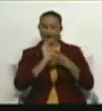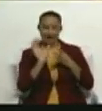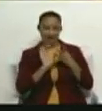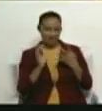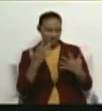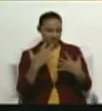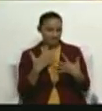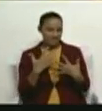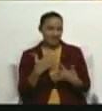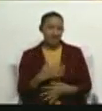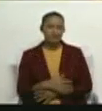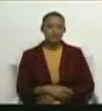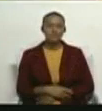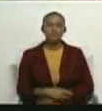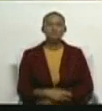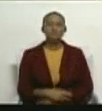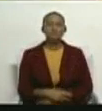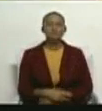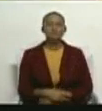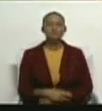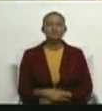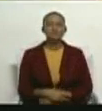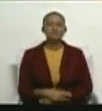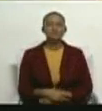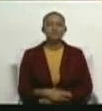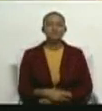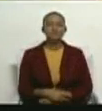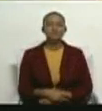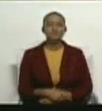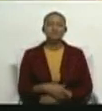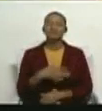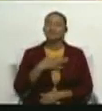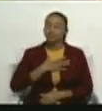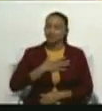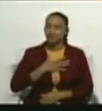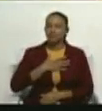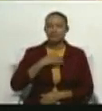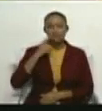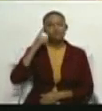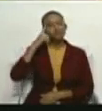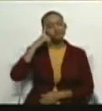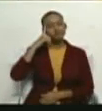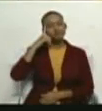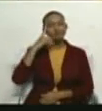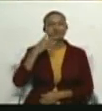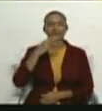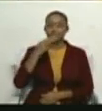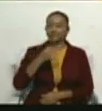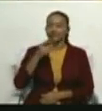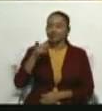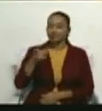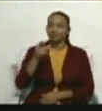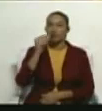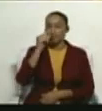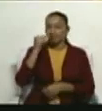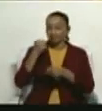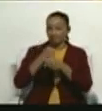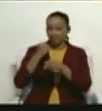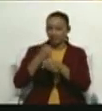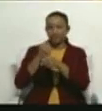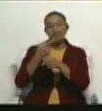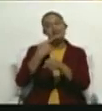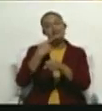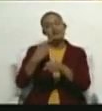por que hizo realidad aquello de que por sus obras los conoceréis.